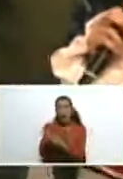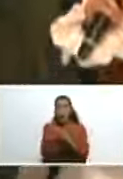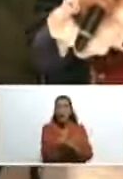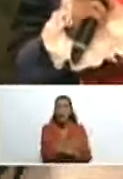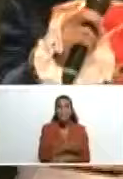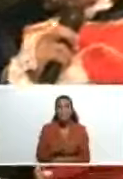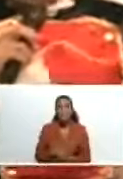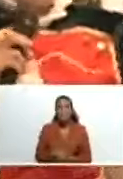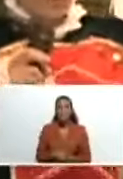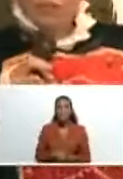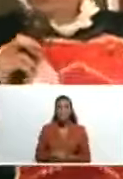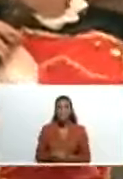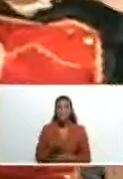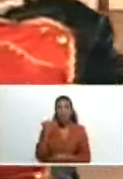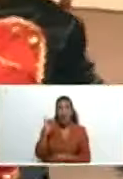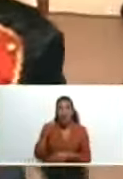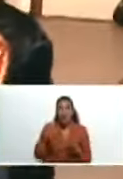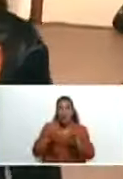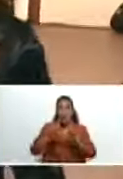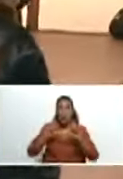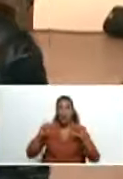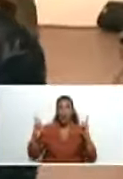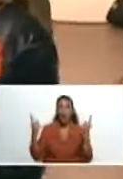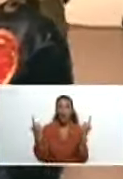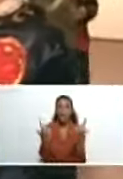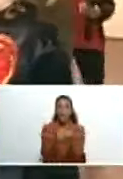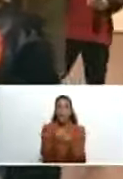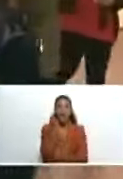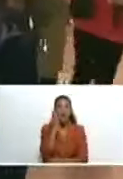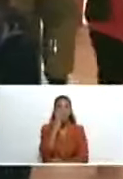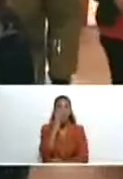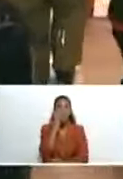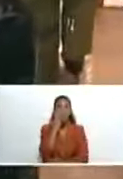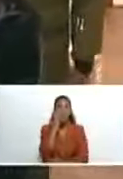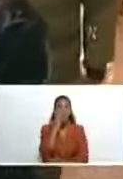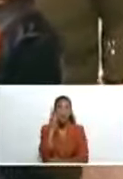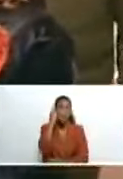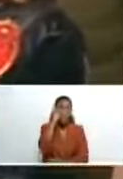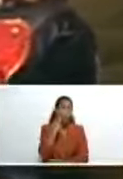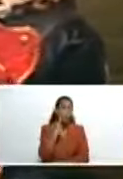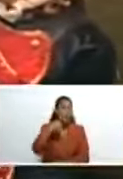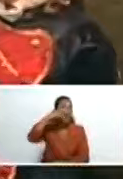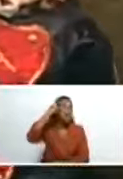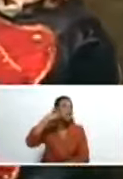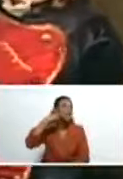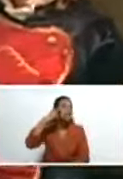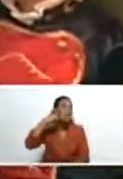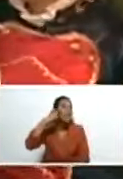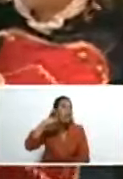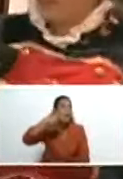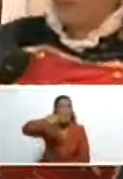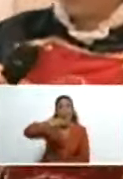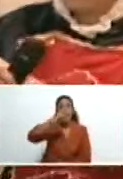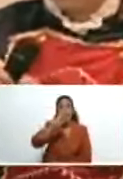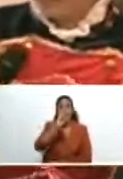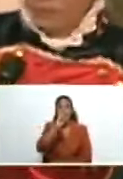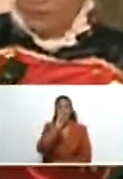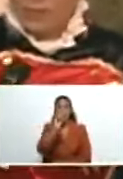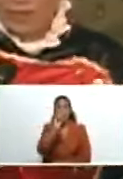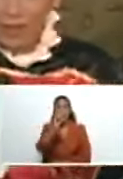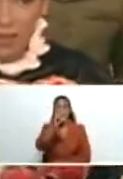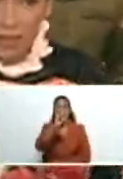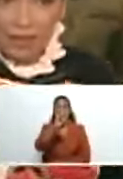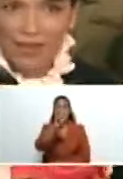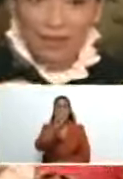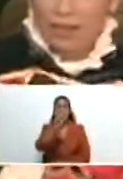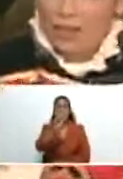espíritu. Mira, aquí tenemos una habitación homenaje a la madre del Libertador, a la negra Hipólita. Correcto, esta era la habitación de